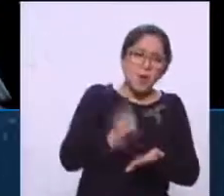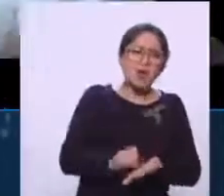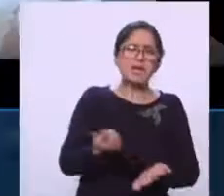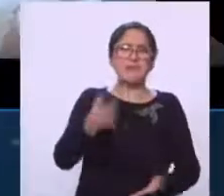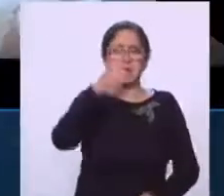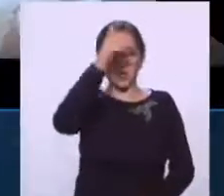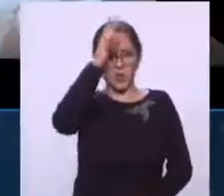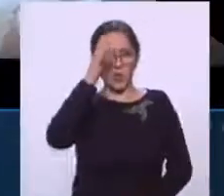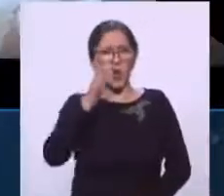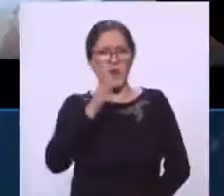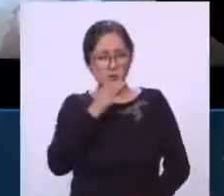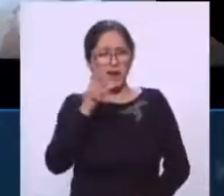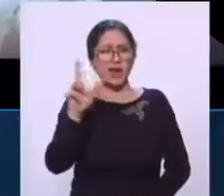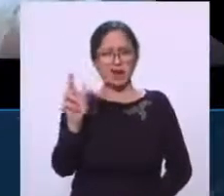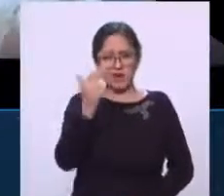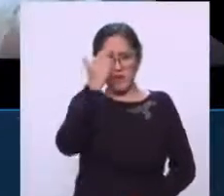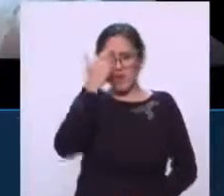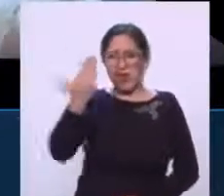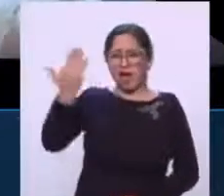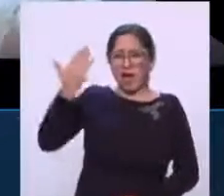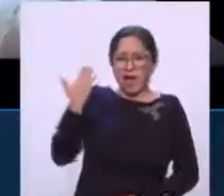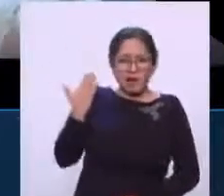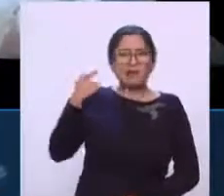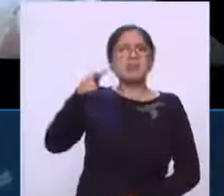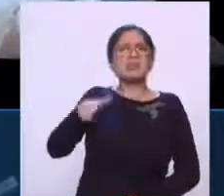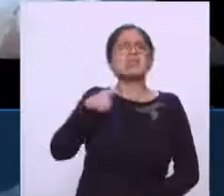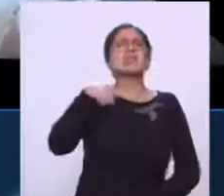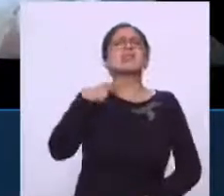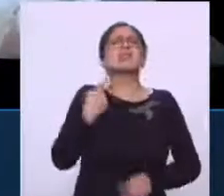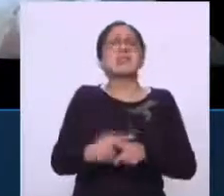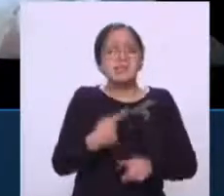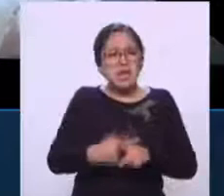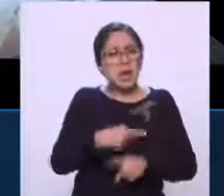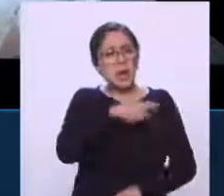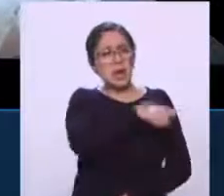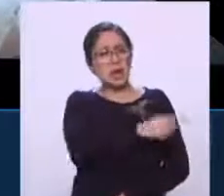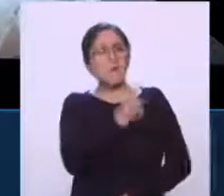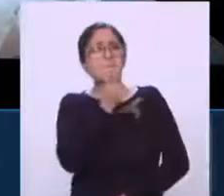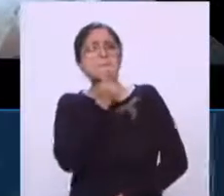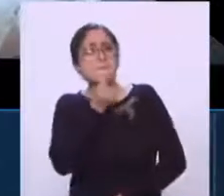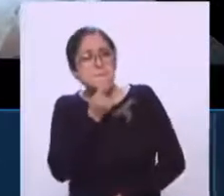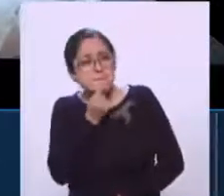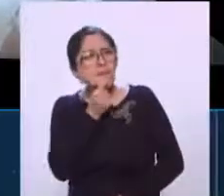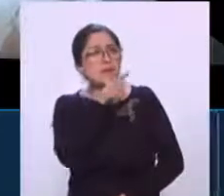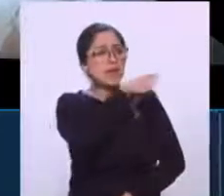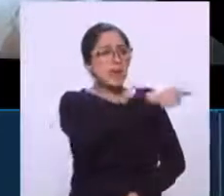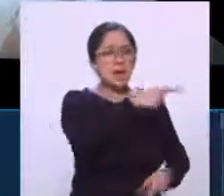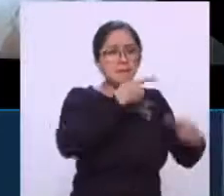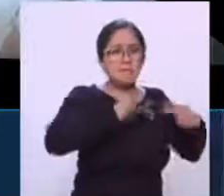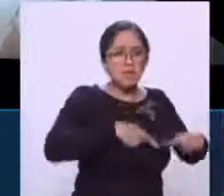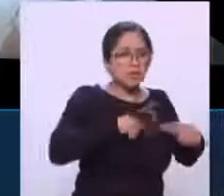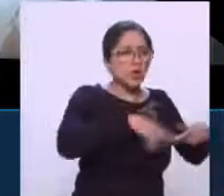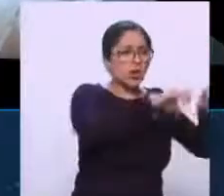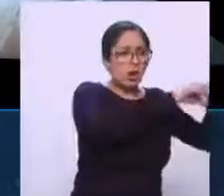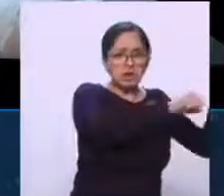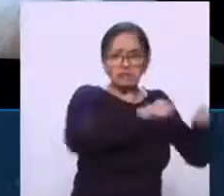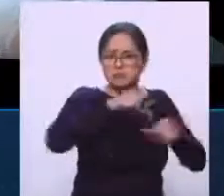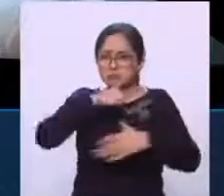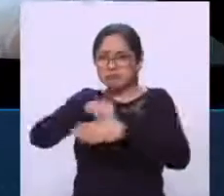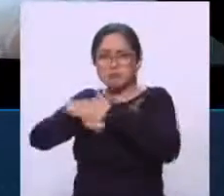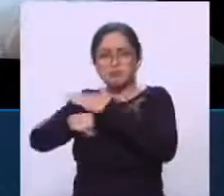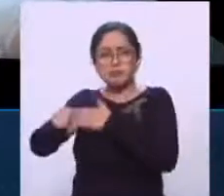que recordar estas cosas también de Patrocinio, donde eran las policías las que iban por las personas, las metían a la cárcel y ahí